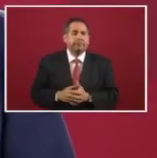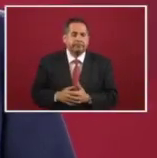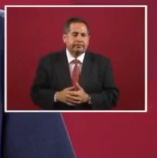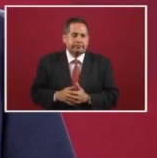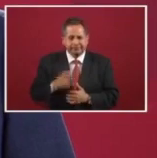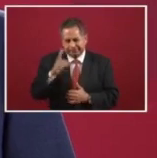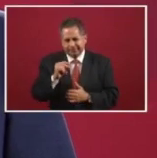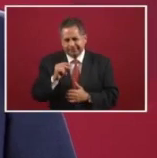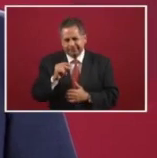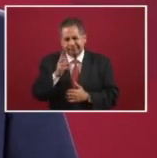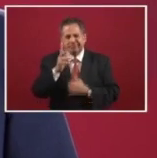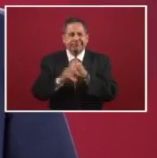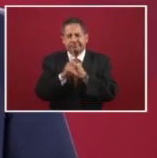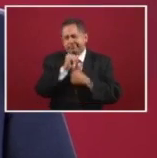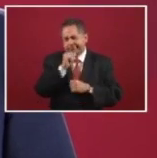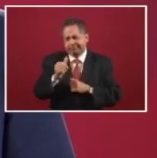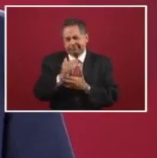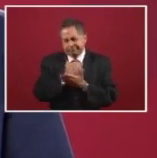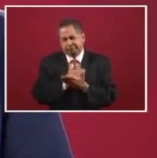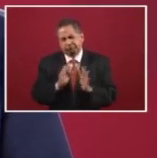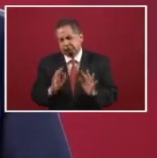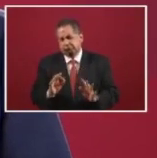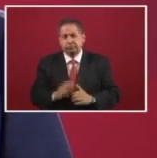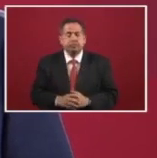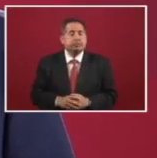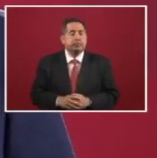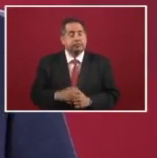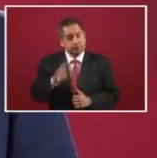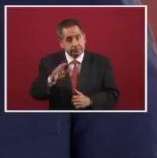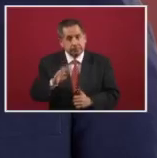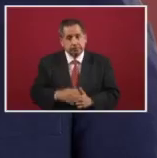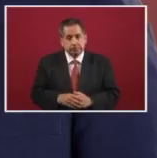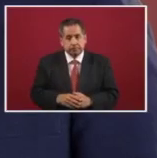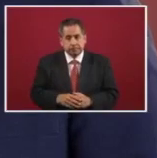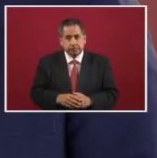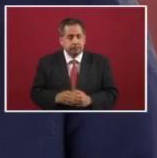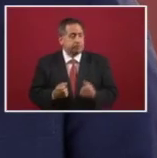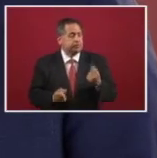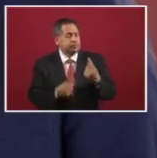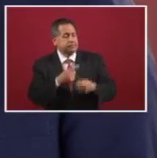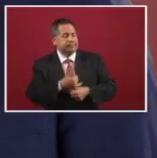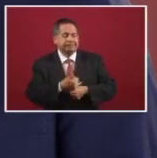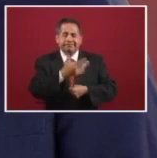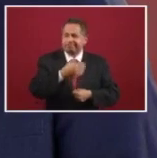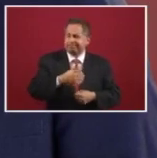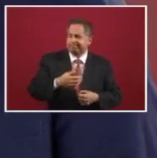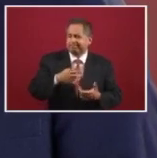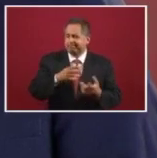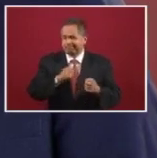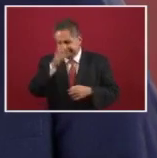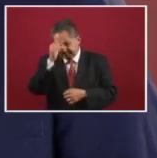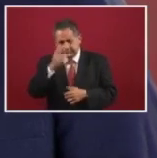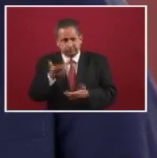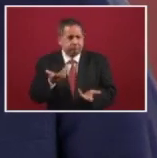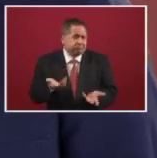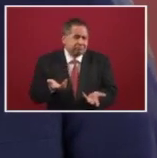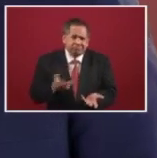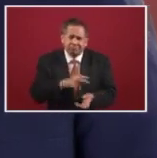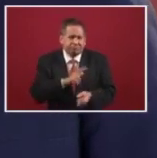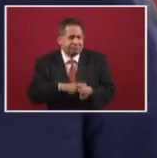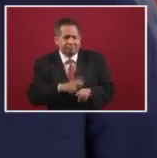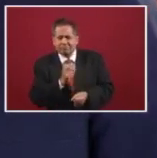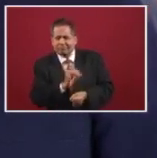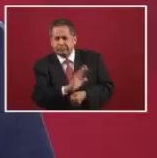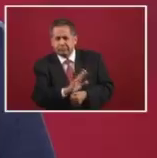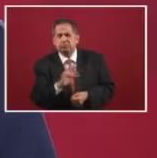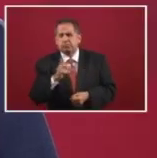evitar problemas. Hay inconformidades porque es natural, pero